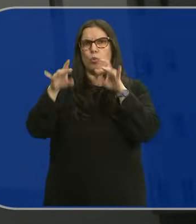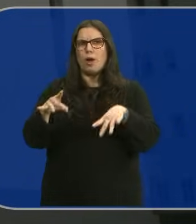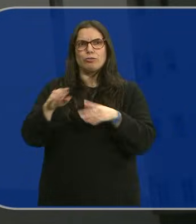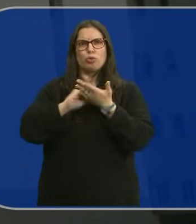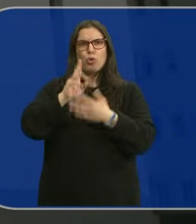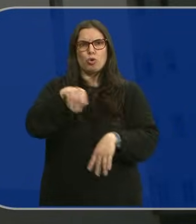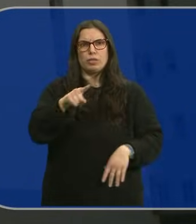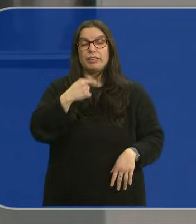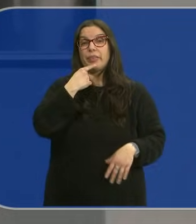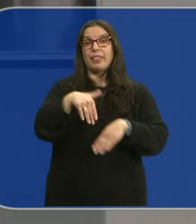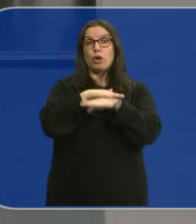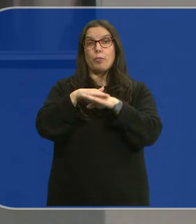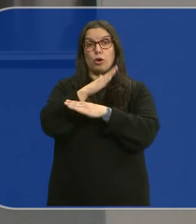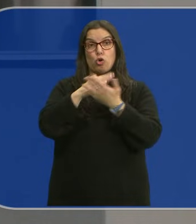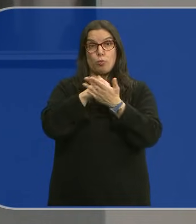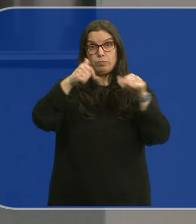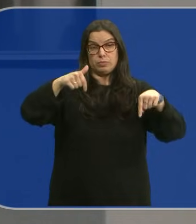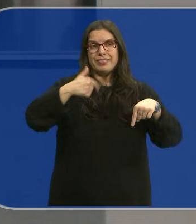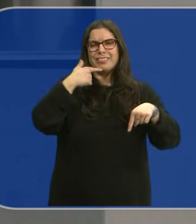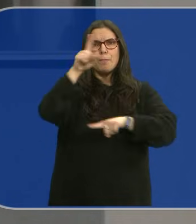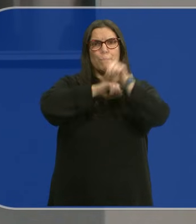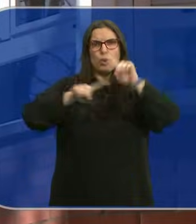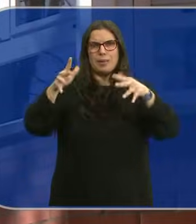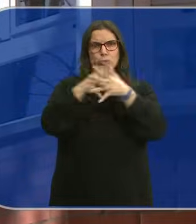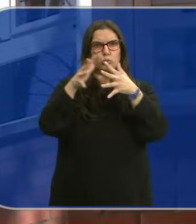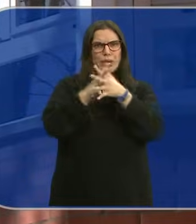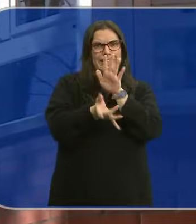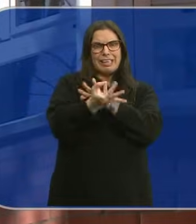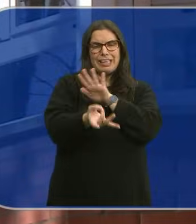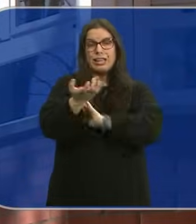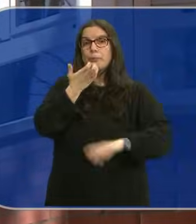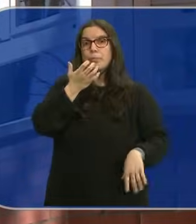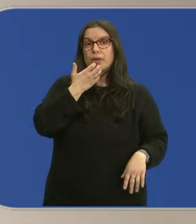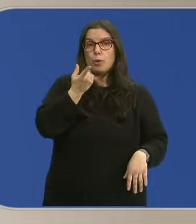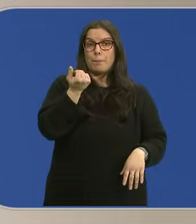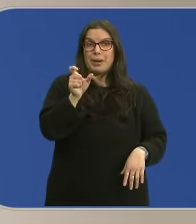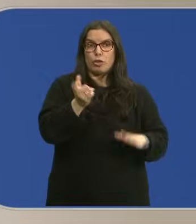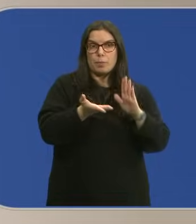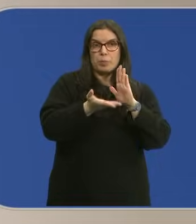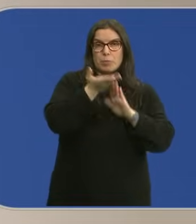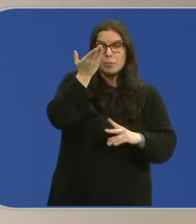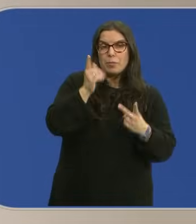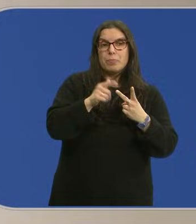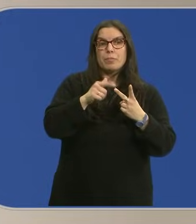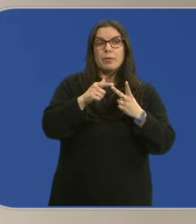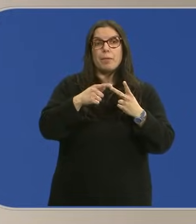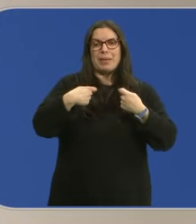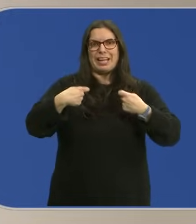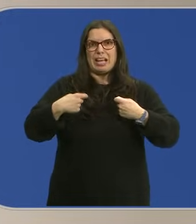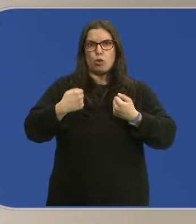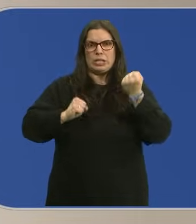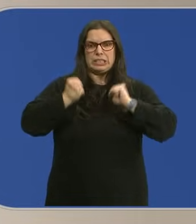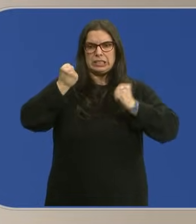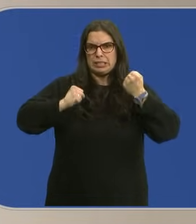el Gobierno autonómico están generando problemas estructurales, por ejemplo. Incrementar los precios, tensionar más al mercado